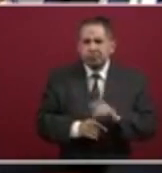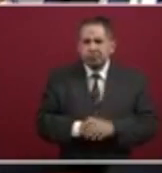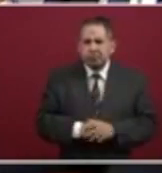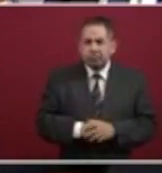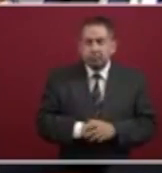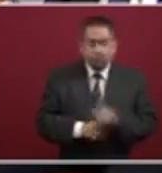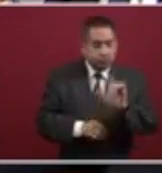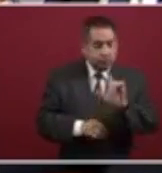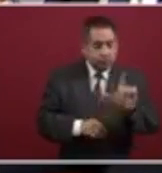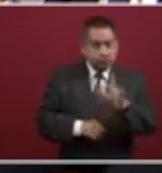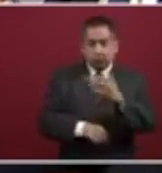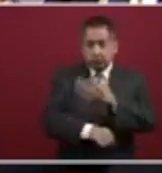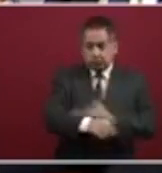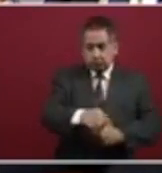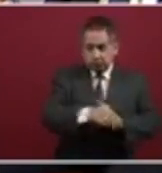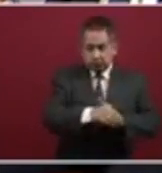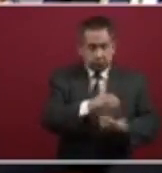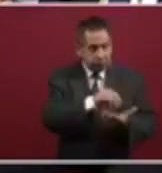el lunes por la tarde.